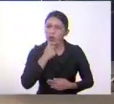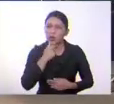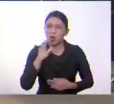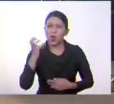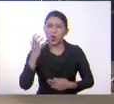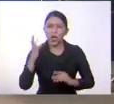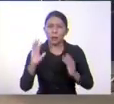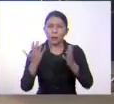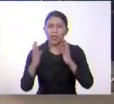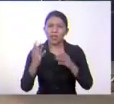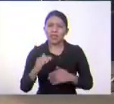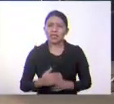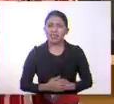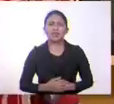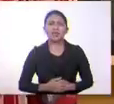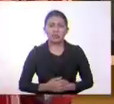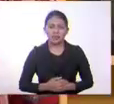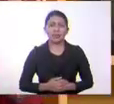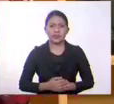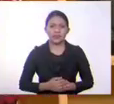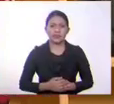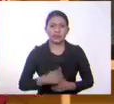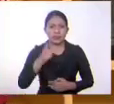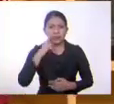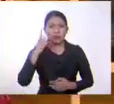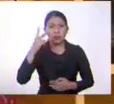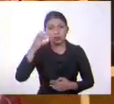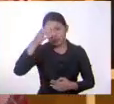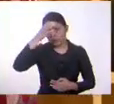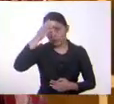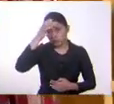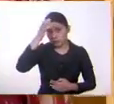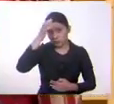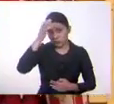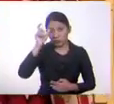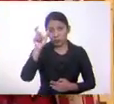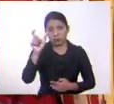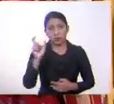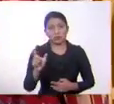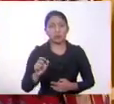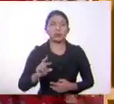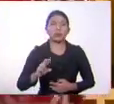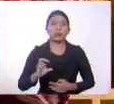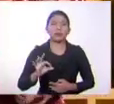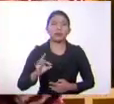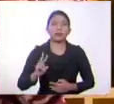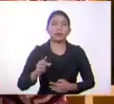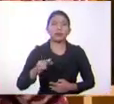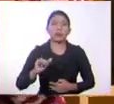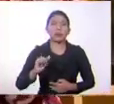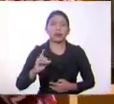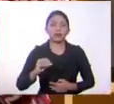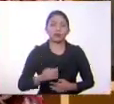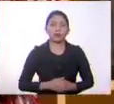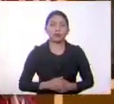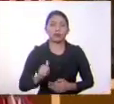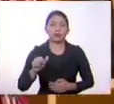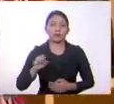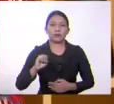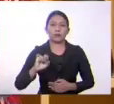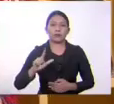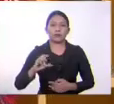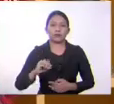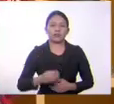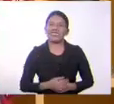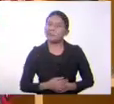mira, fíjate de que sí. Aquí hay dos términos, refugiado y asilo. Pero